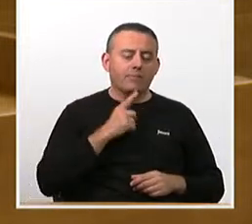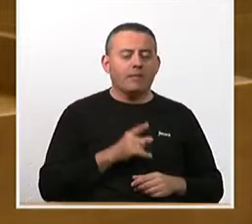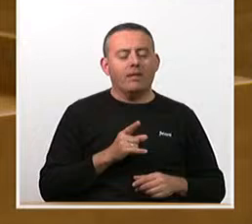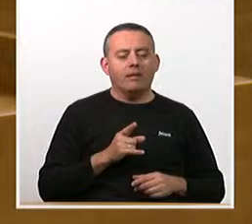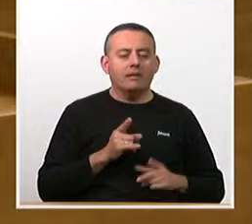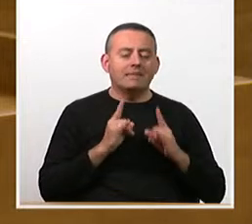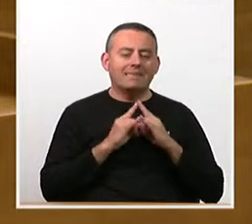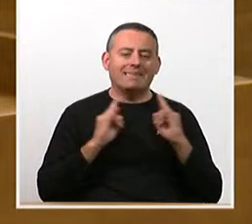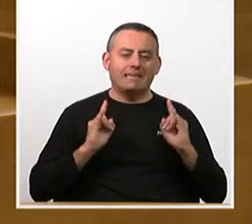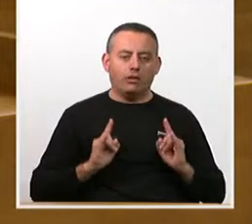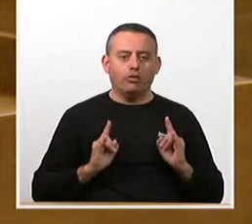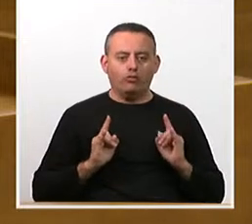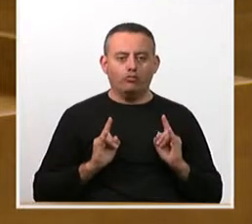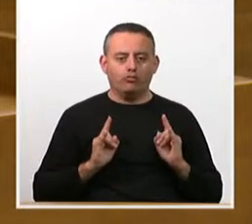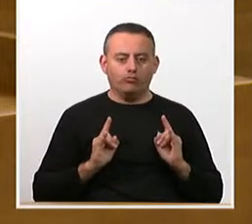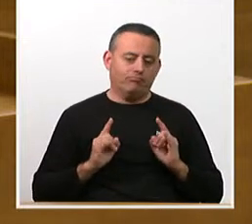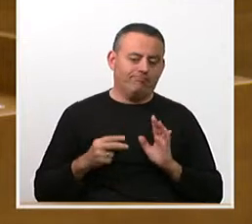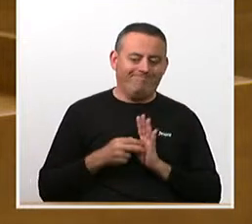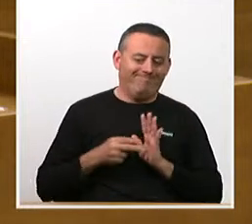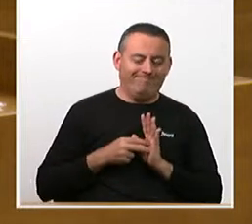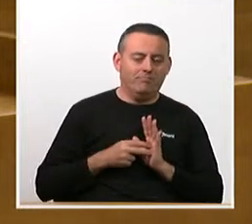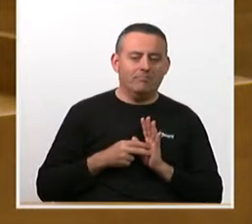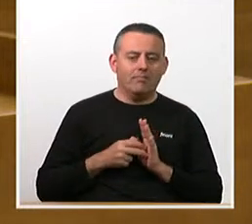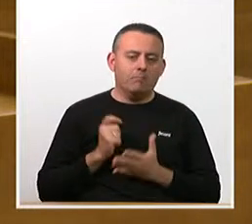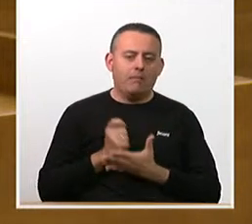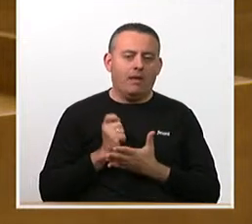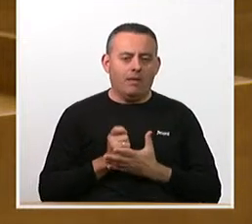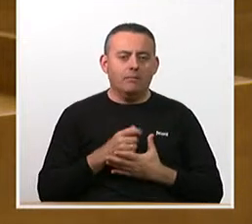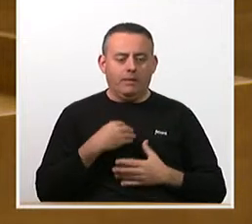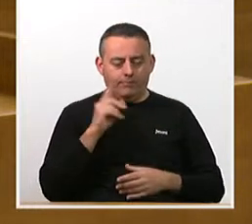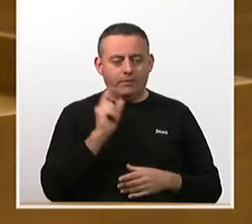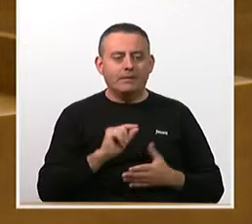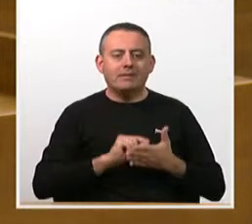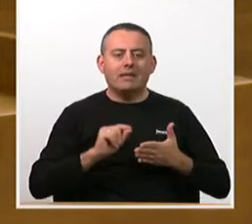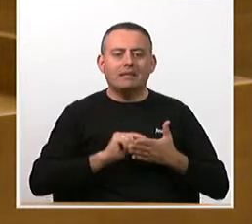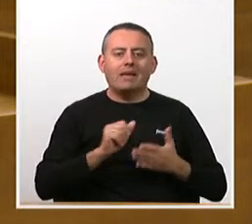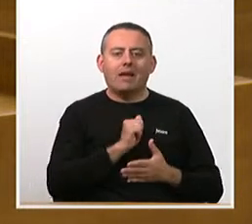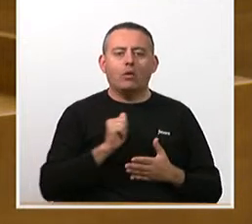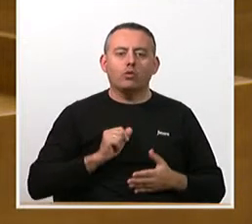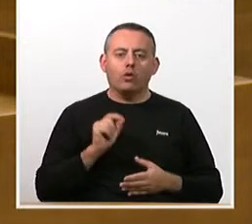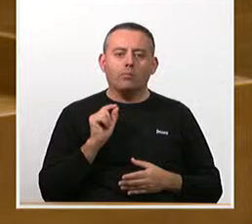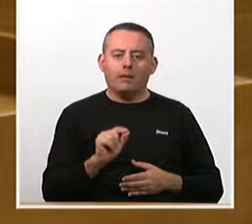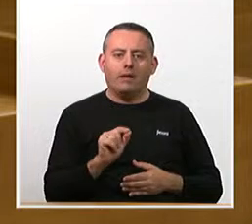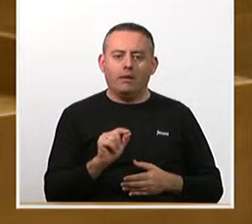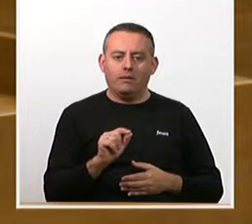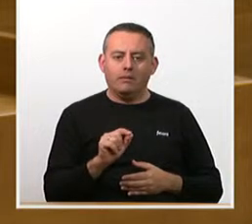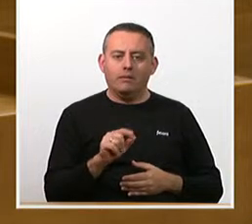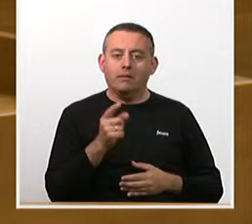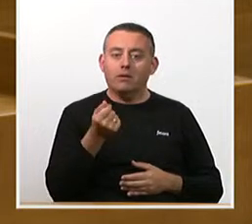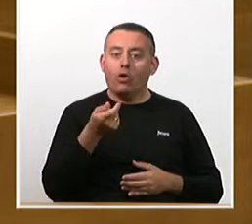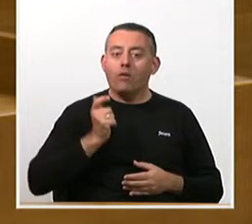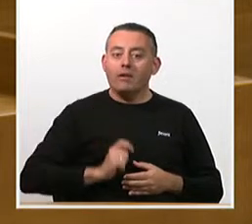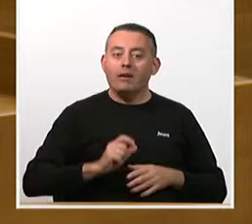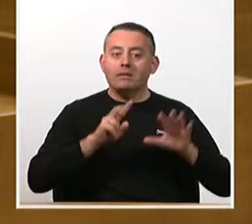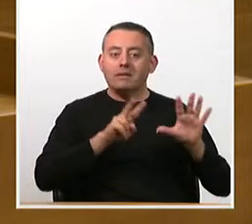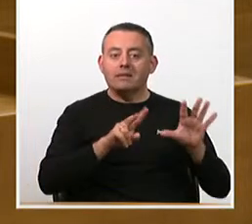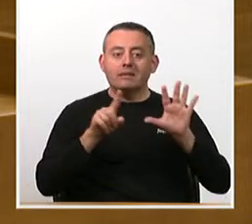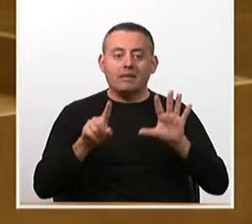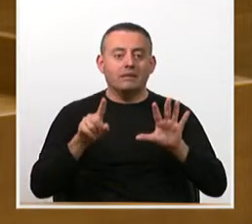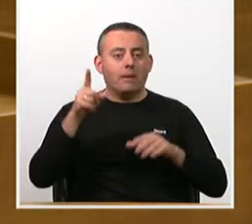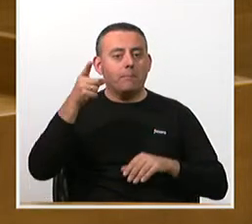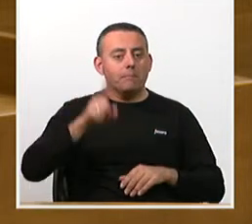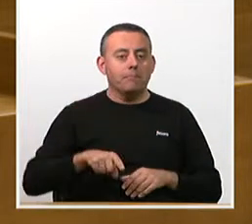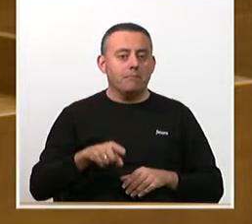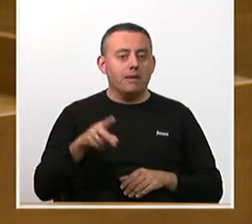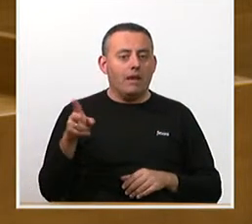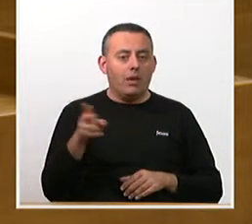par de chiringuitos y de mire la secretaria autonómica que un show 76000